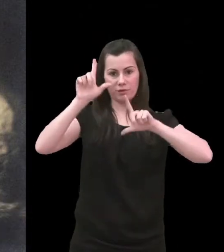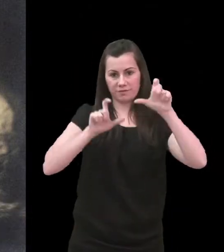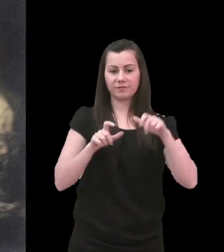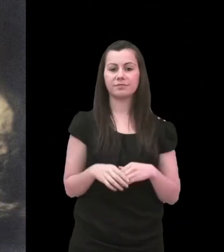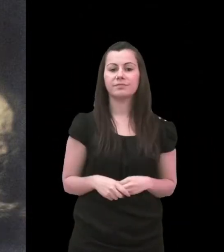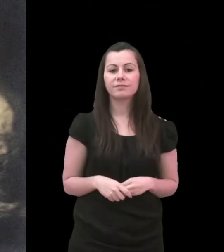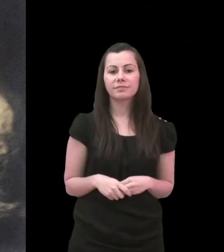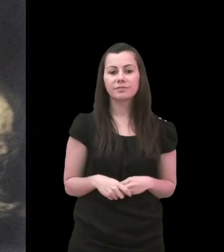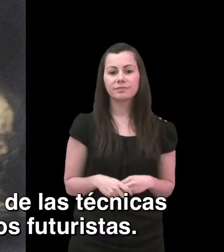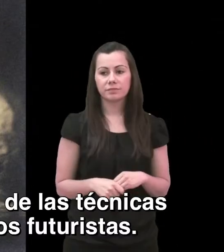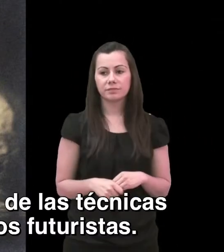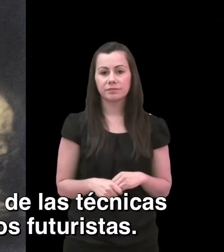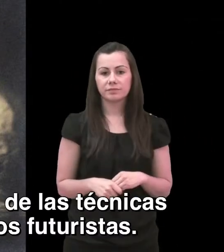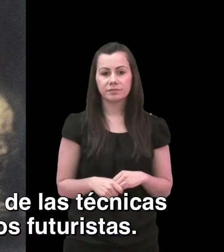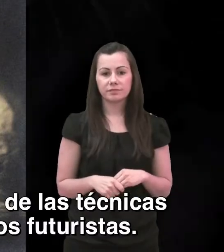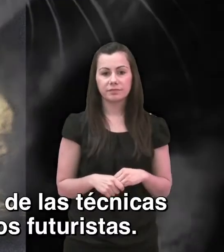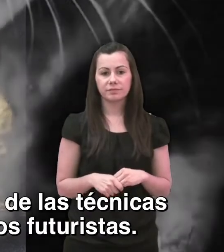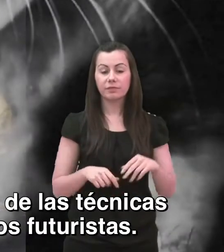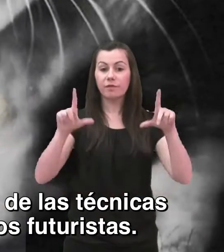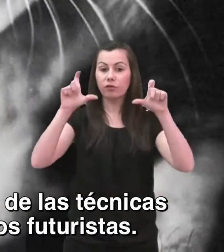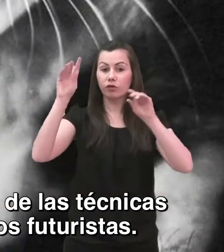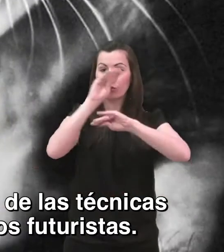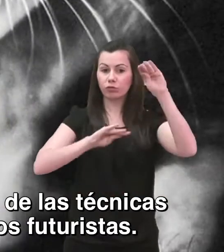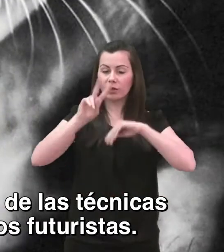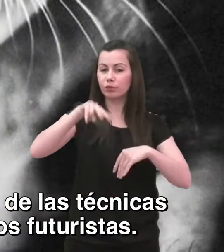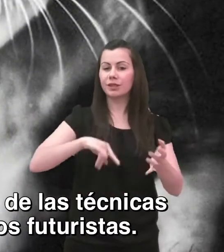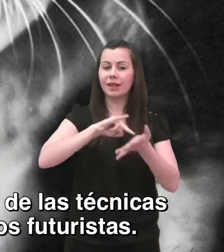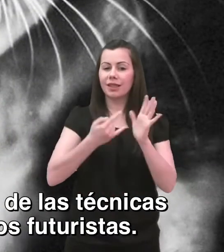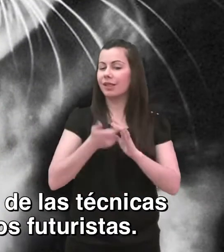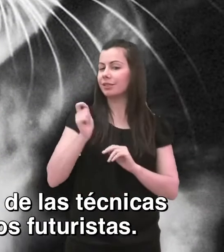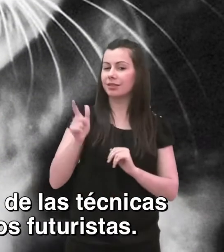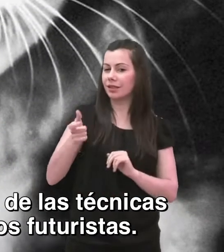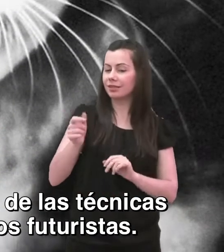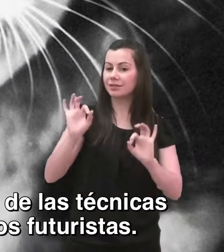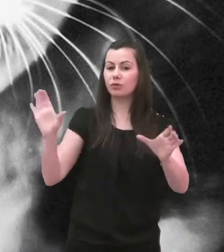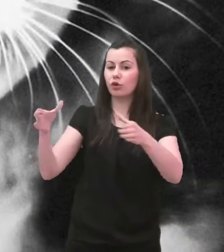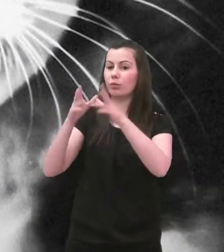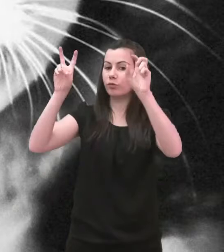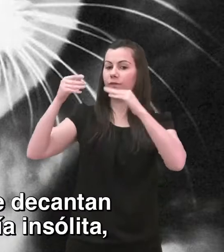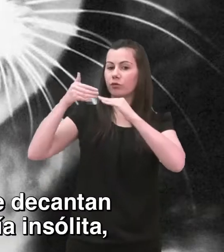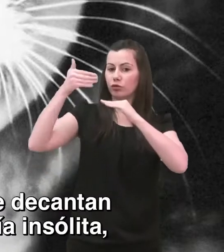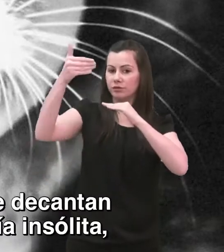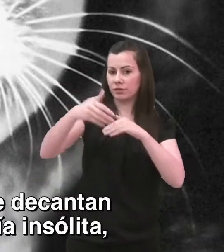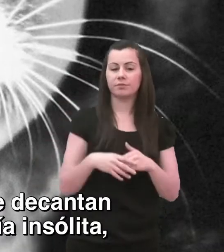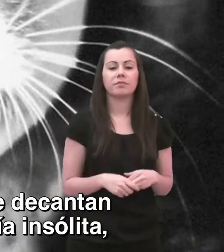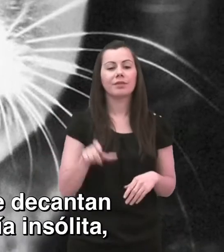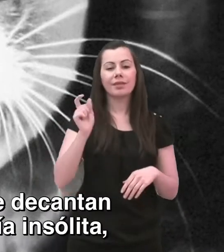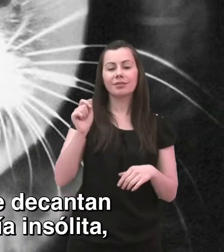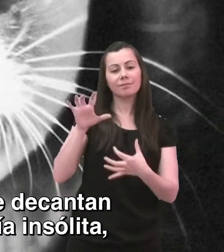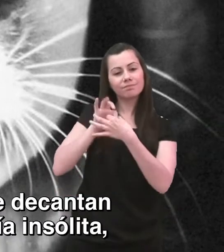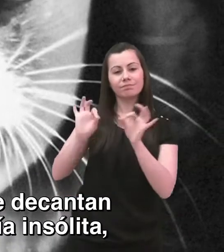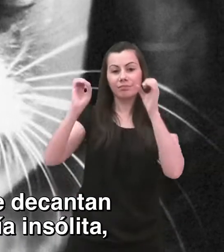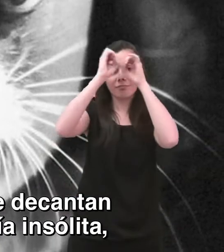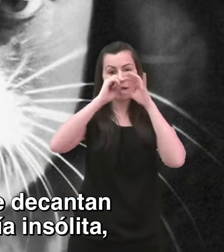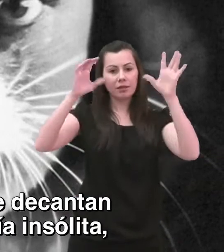autora. El fotomontaje fue una de las técnicas más utilizadas por los futuristas. Con frecuencia se